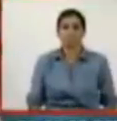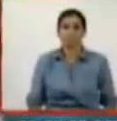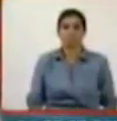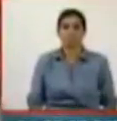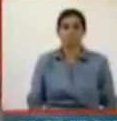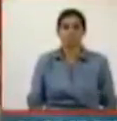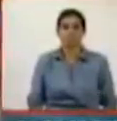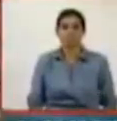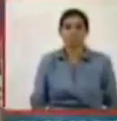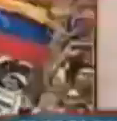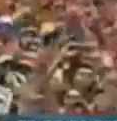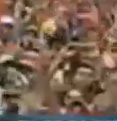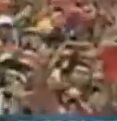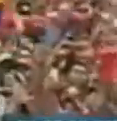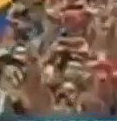revolución